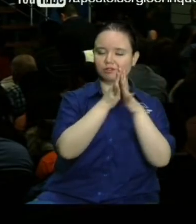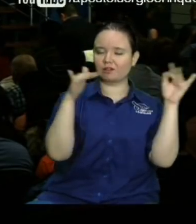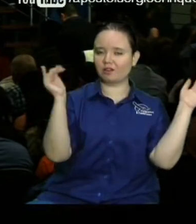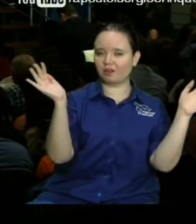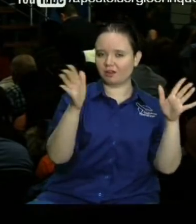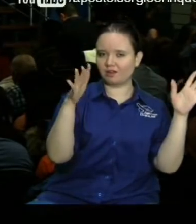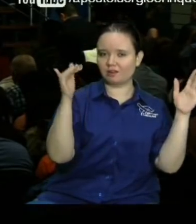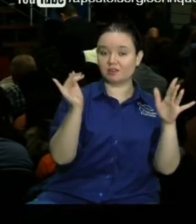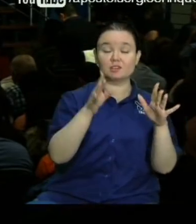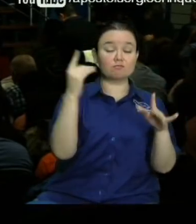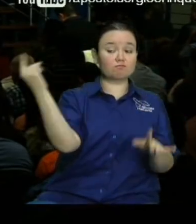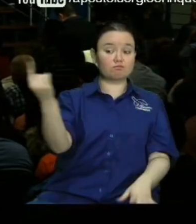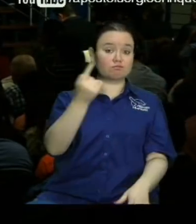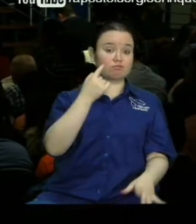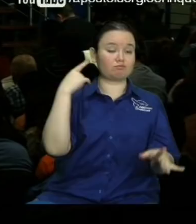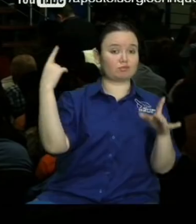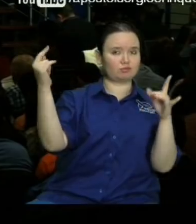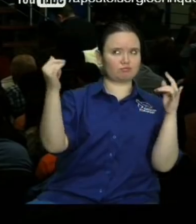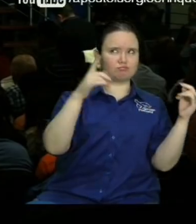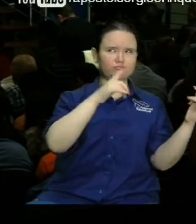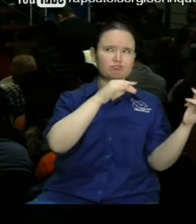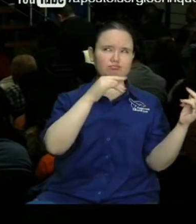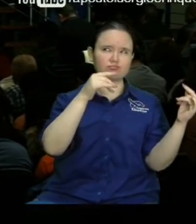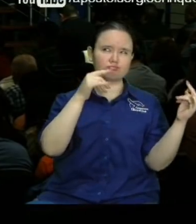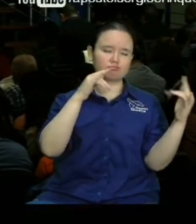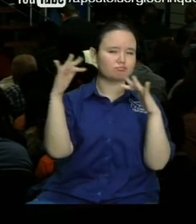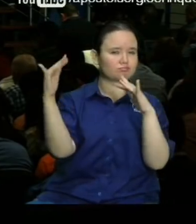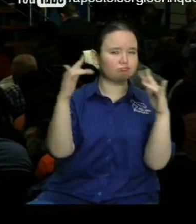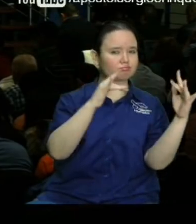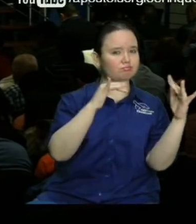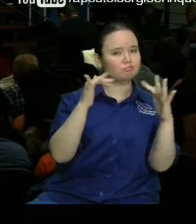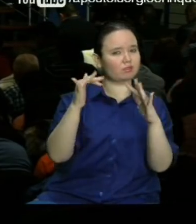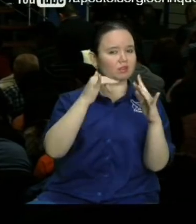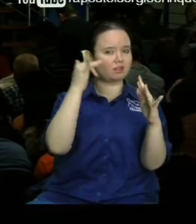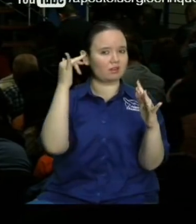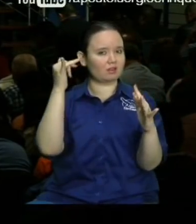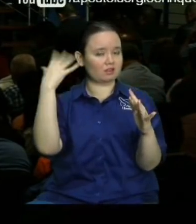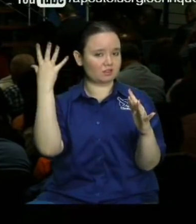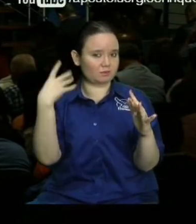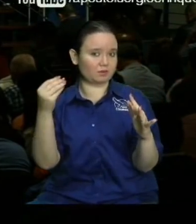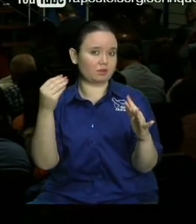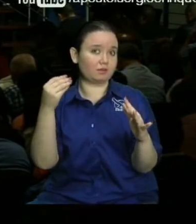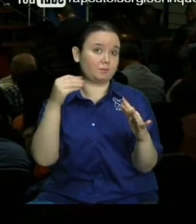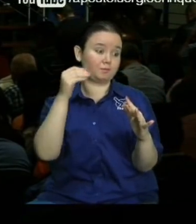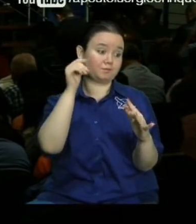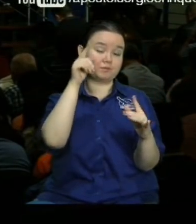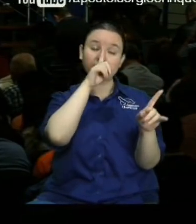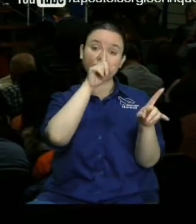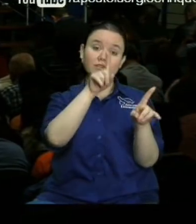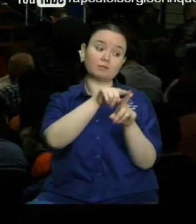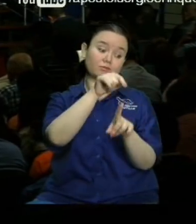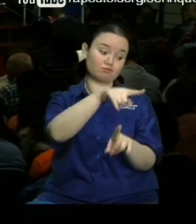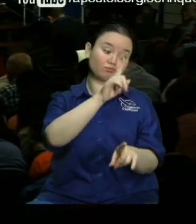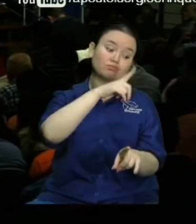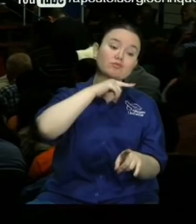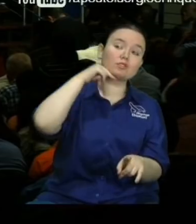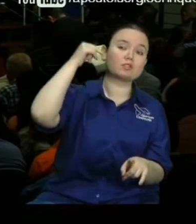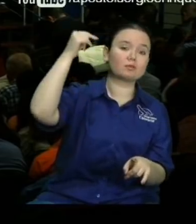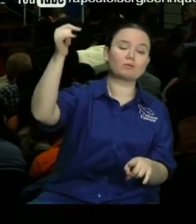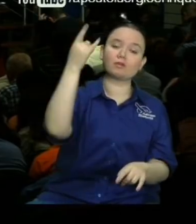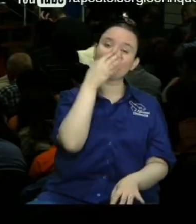un ataque espiritual a la humanidad, enamorando a las damas, y